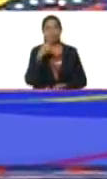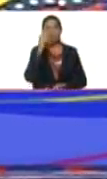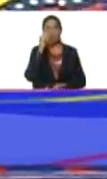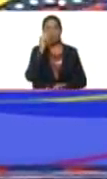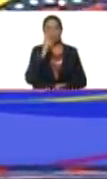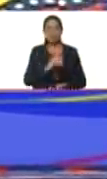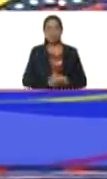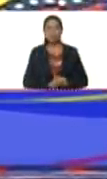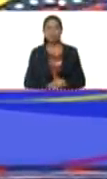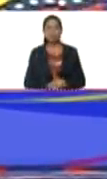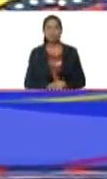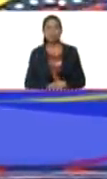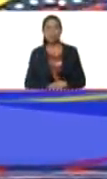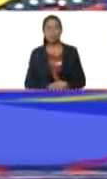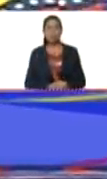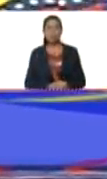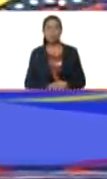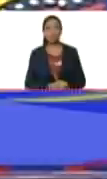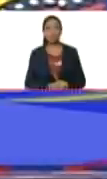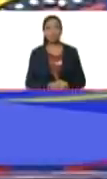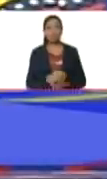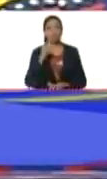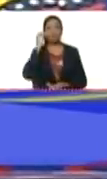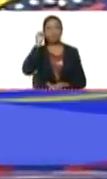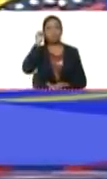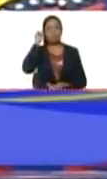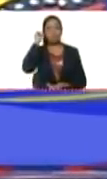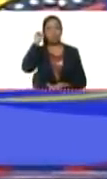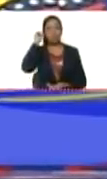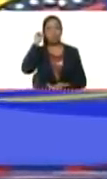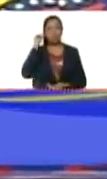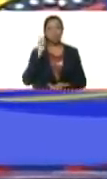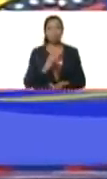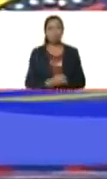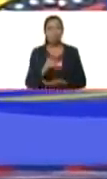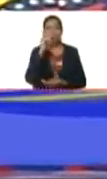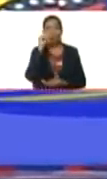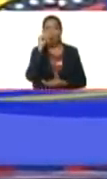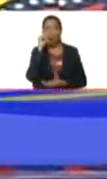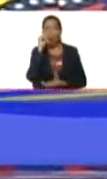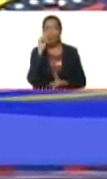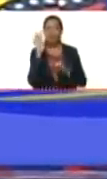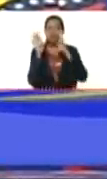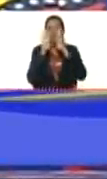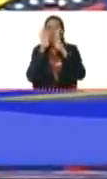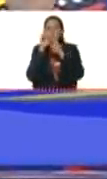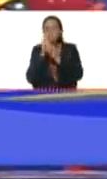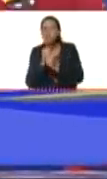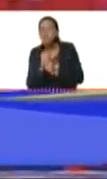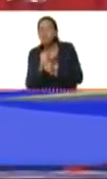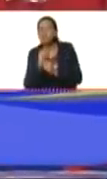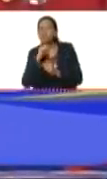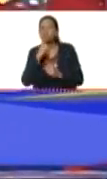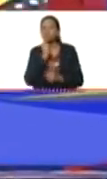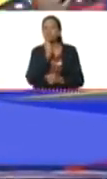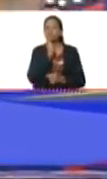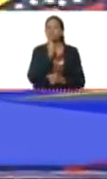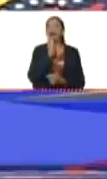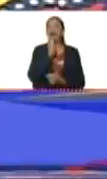Rangel, al cierre. Cuando José Vicente dice confidencial, al cierre, lo que viene